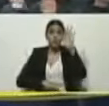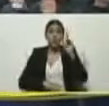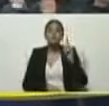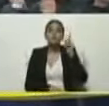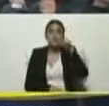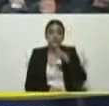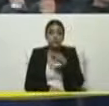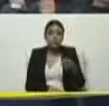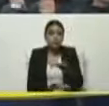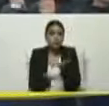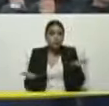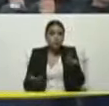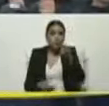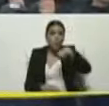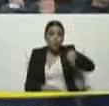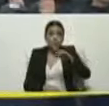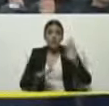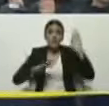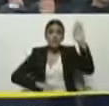¡Juran ustedes!